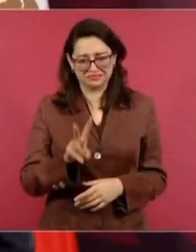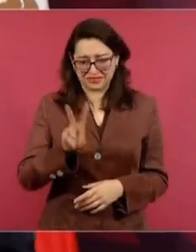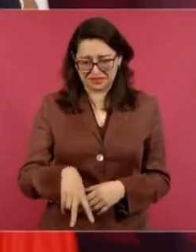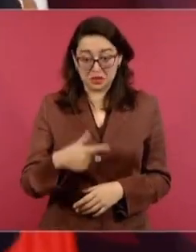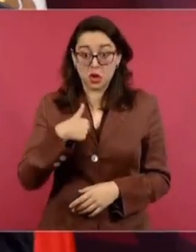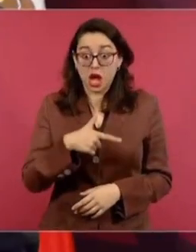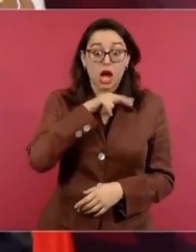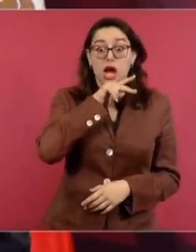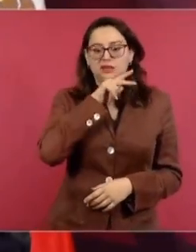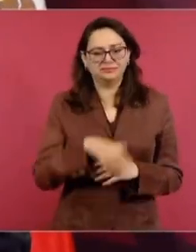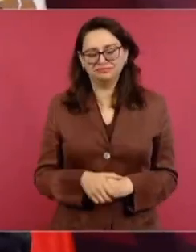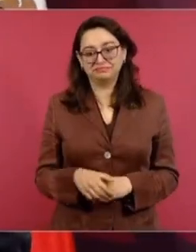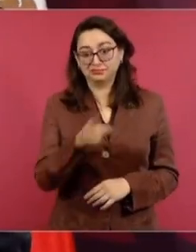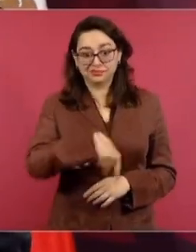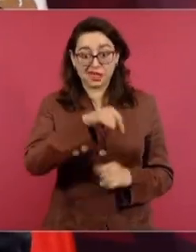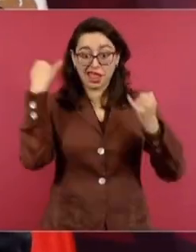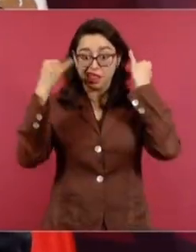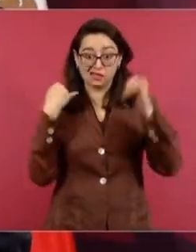mucho, porque son disparates.